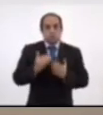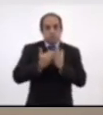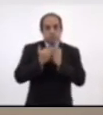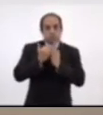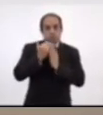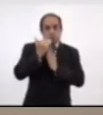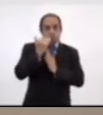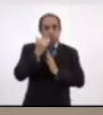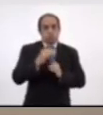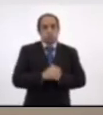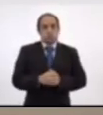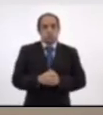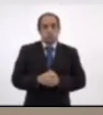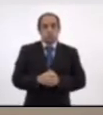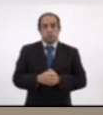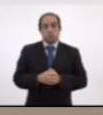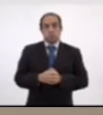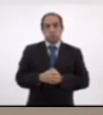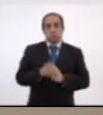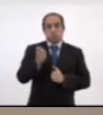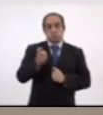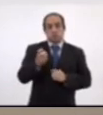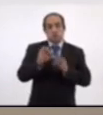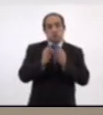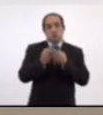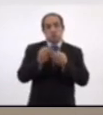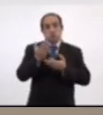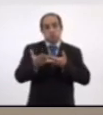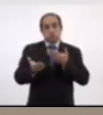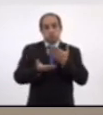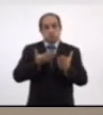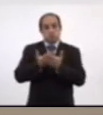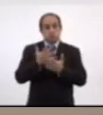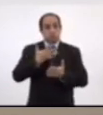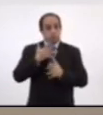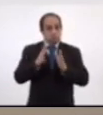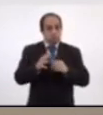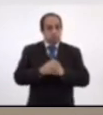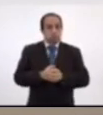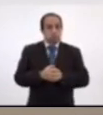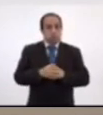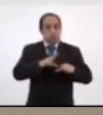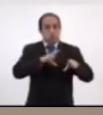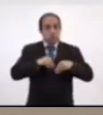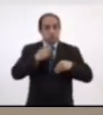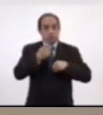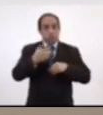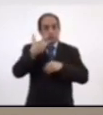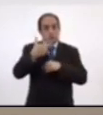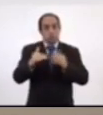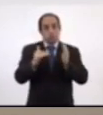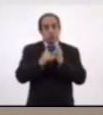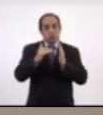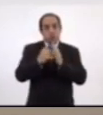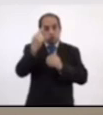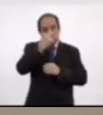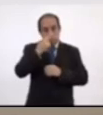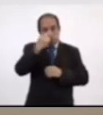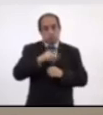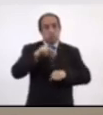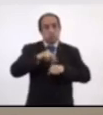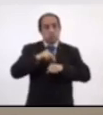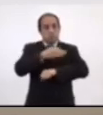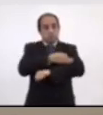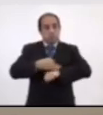incremento en este tipo de servicios. Llevamos ya la recuperación de estas 8 millones de consultas de medicina